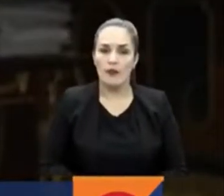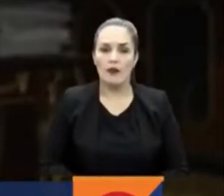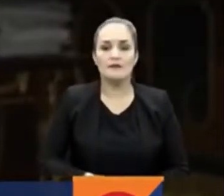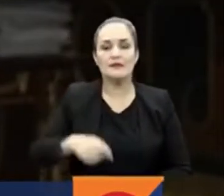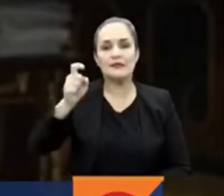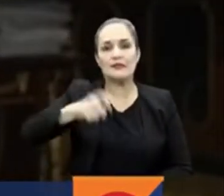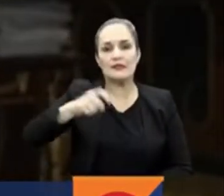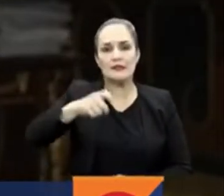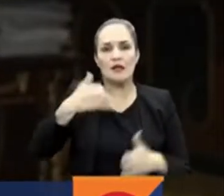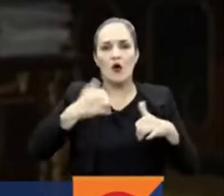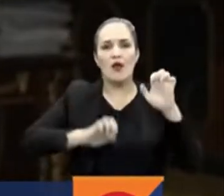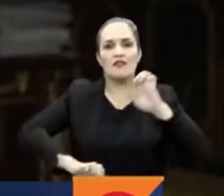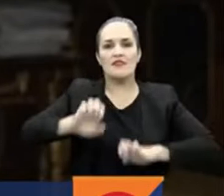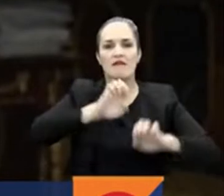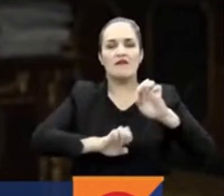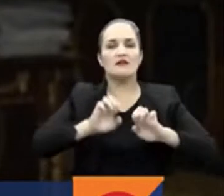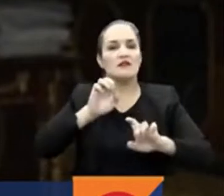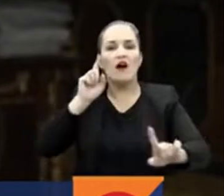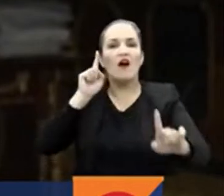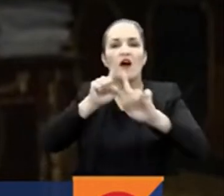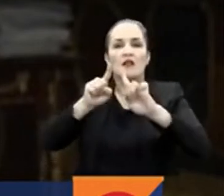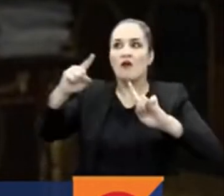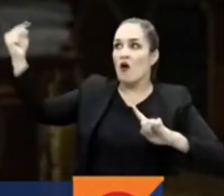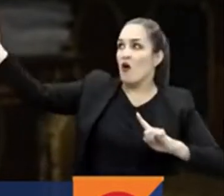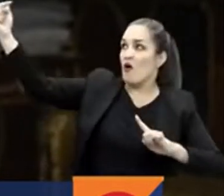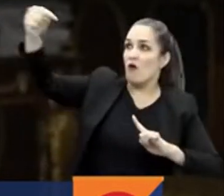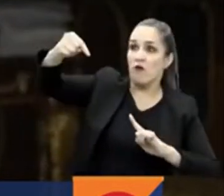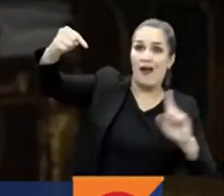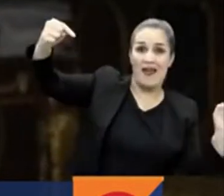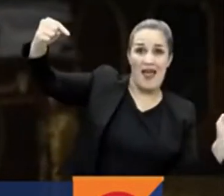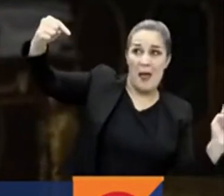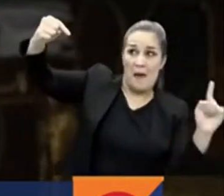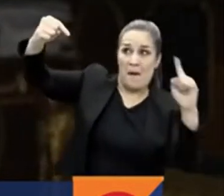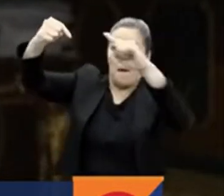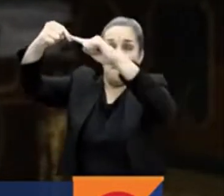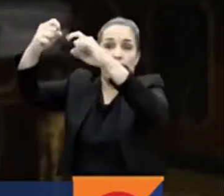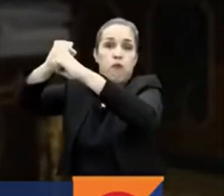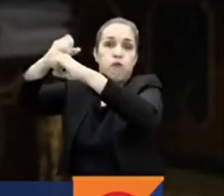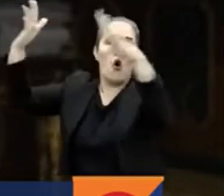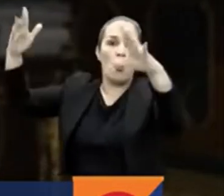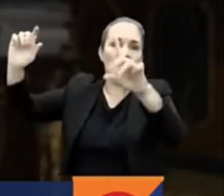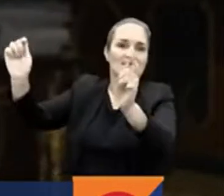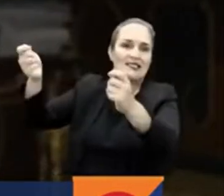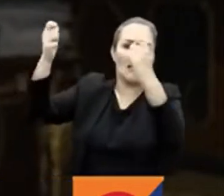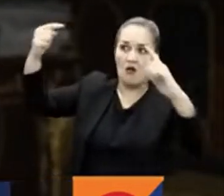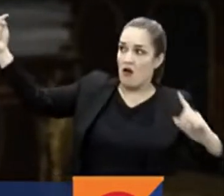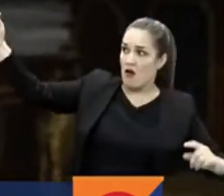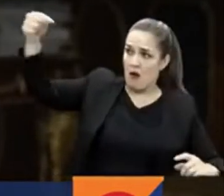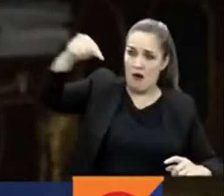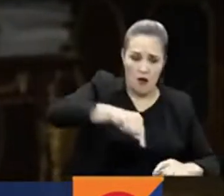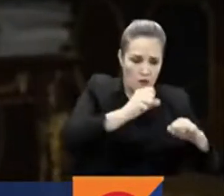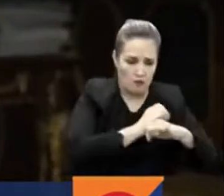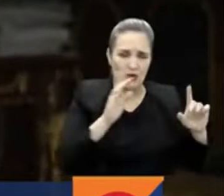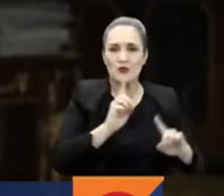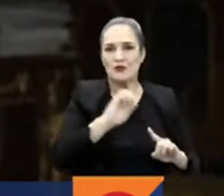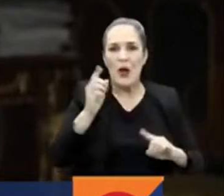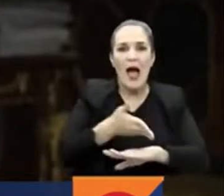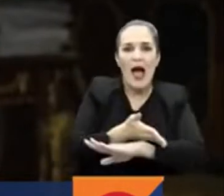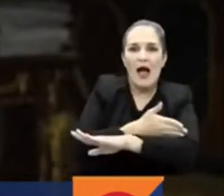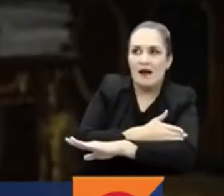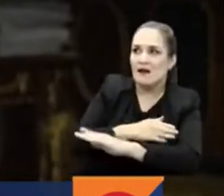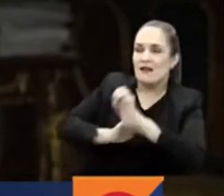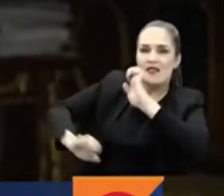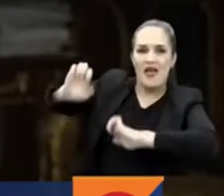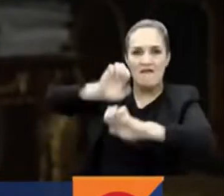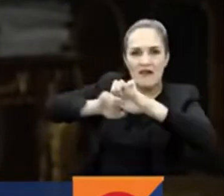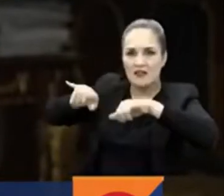Necesitamos una defensa aérea potente, moderna, totalmente eficaz y que pueda garantizar una protección completa contra estos misiles. Hablamos de